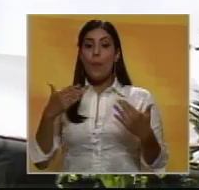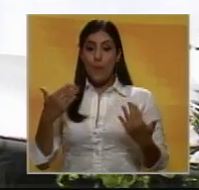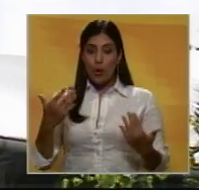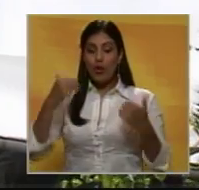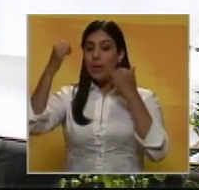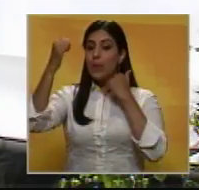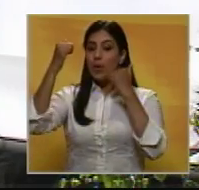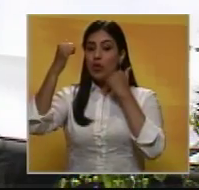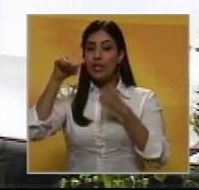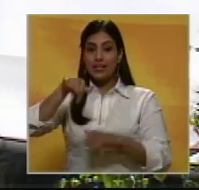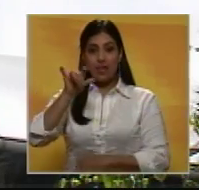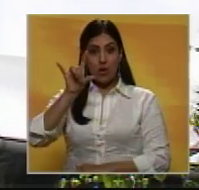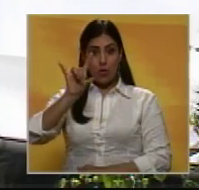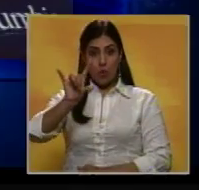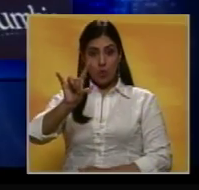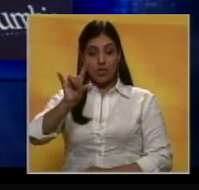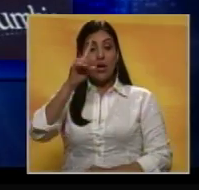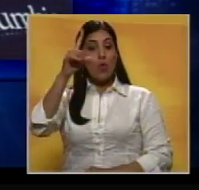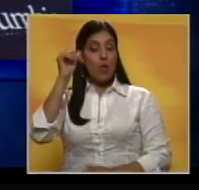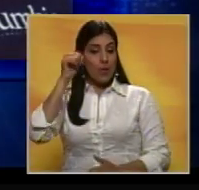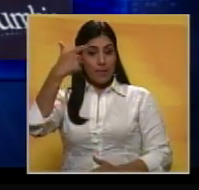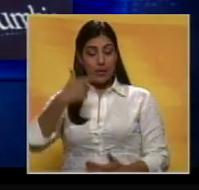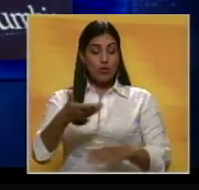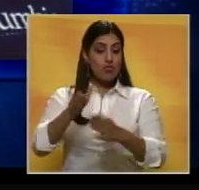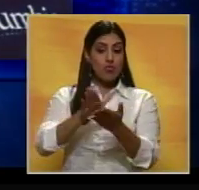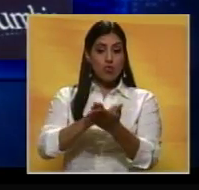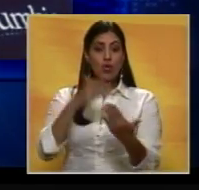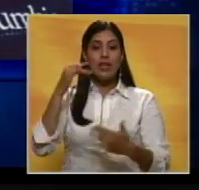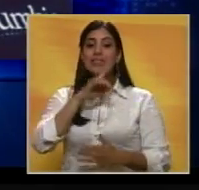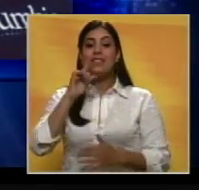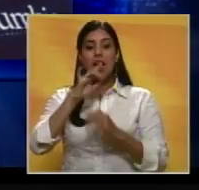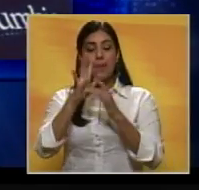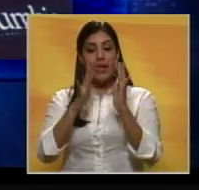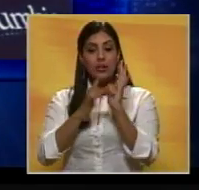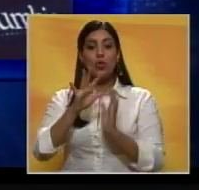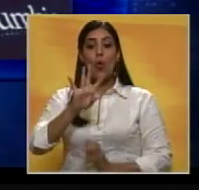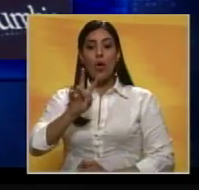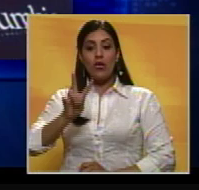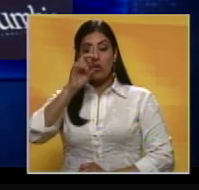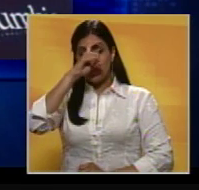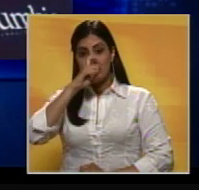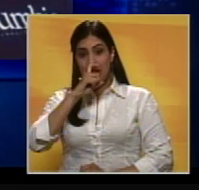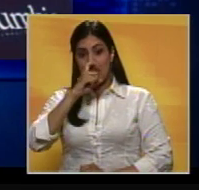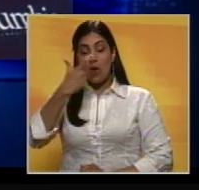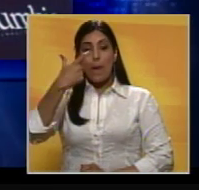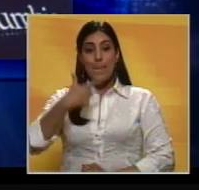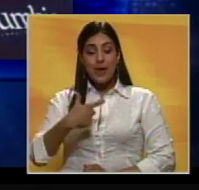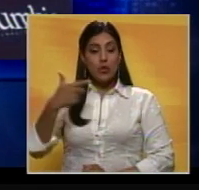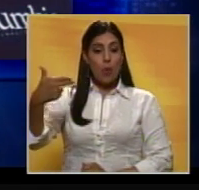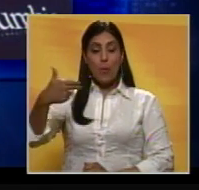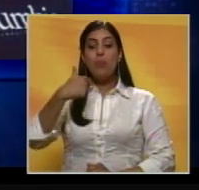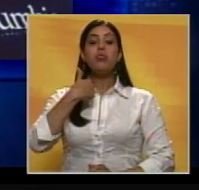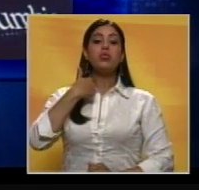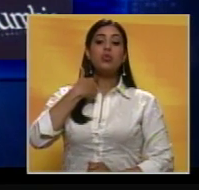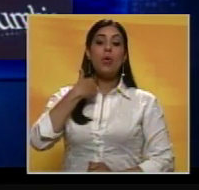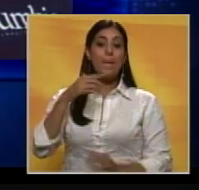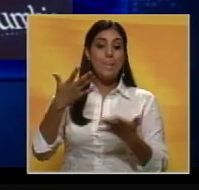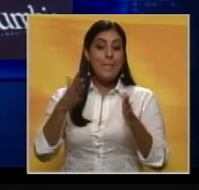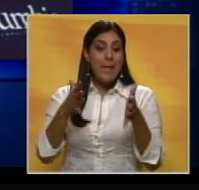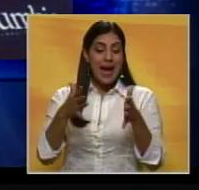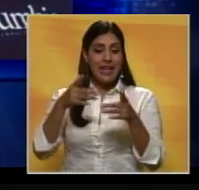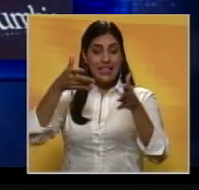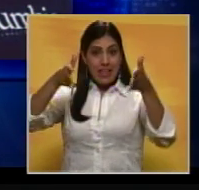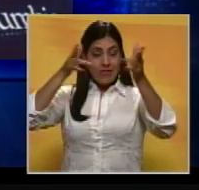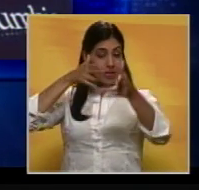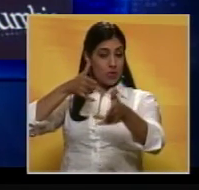tras las protestas de este lunes. Una de las víctimas mortales fue Jesús Zulbarán, de 42 años, quien recibió un tiro en el cuello, presuntamente desde